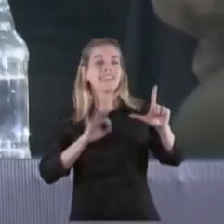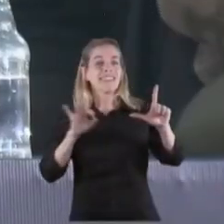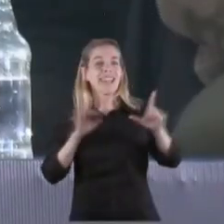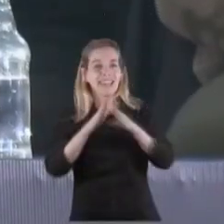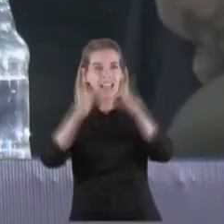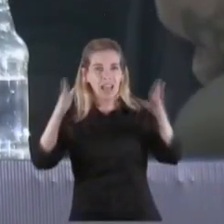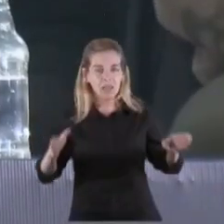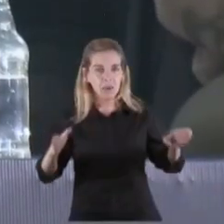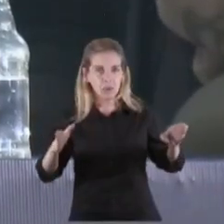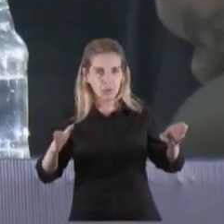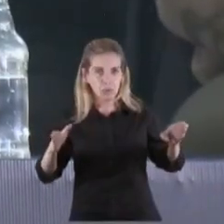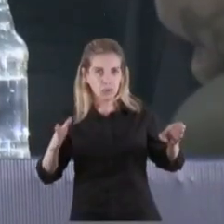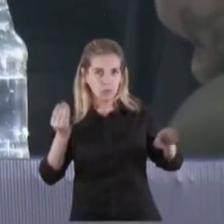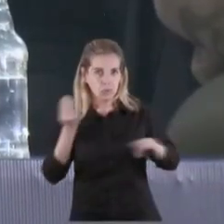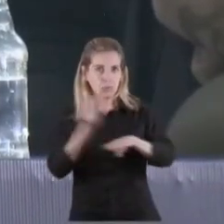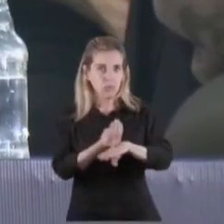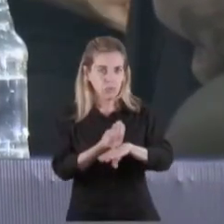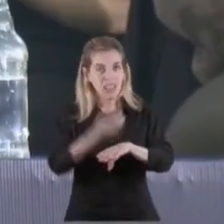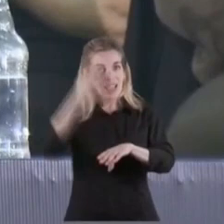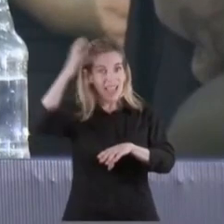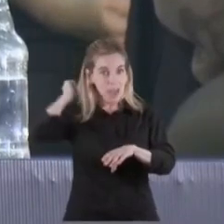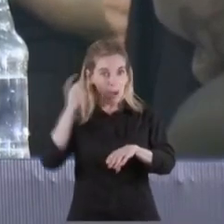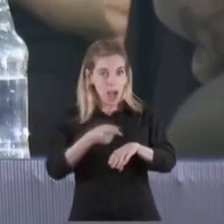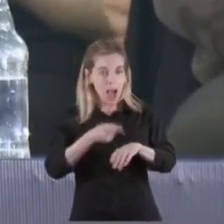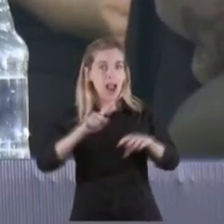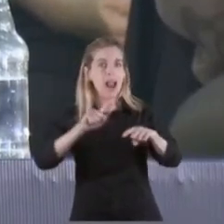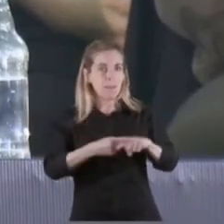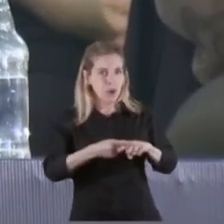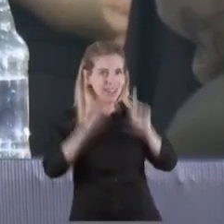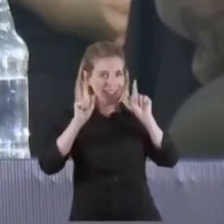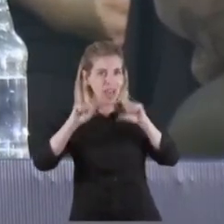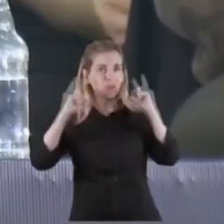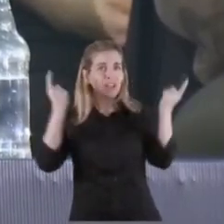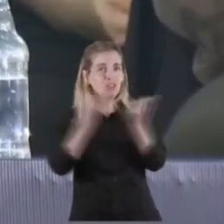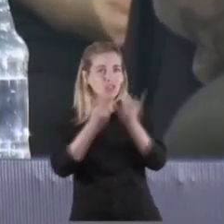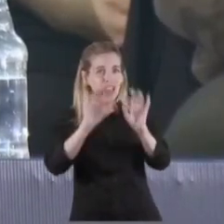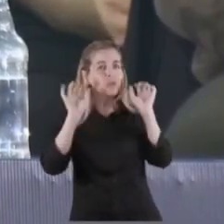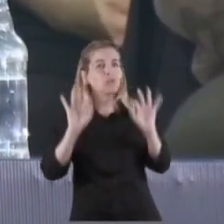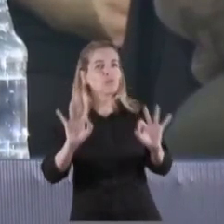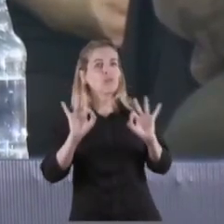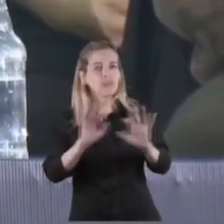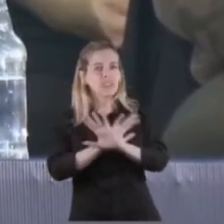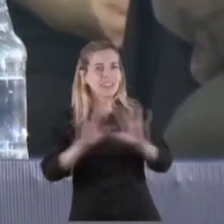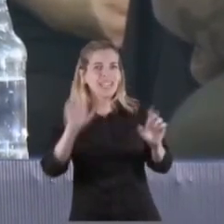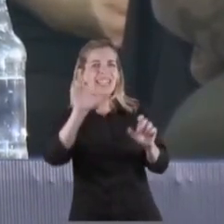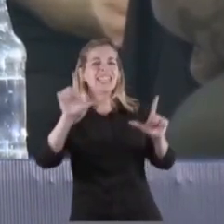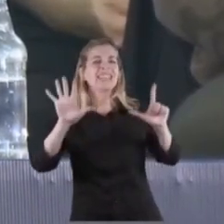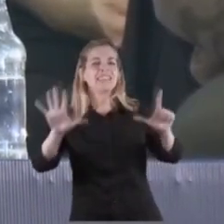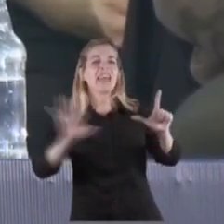7 años en la vida pública de una sociedad le bastaron a